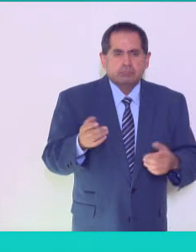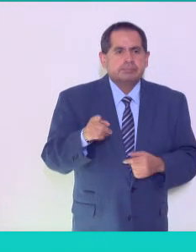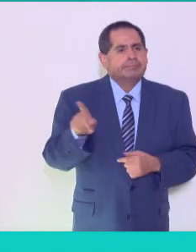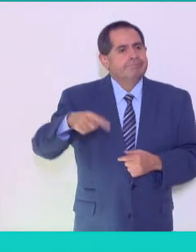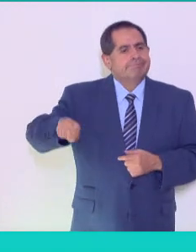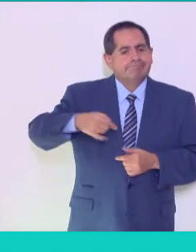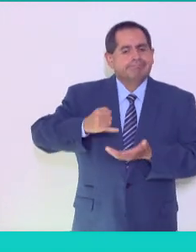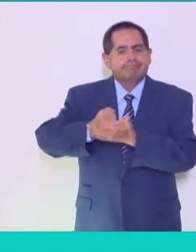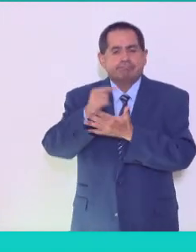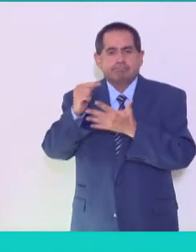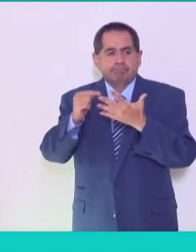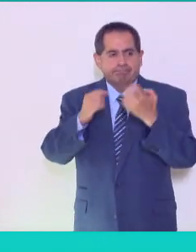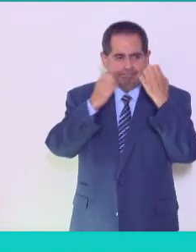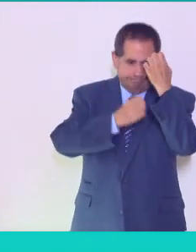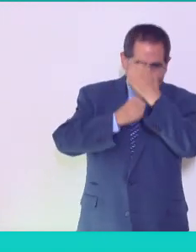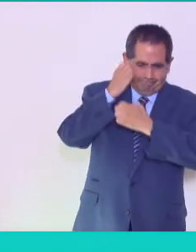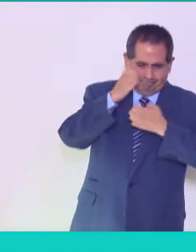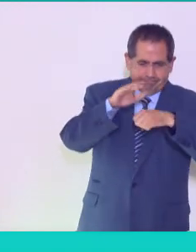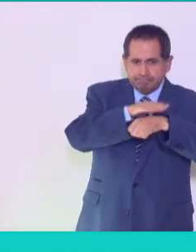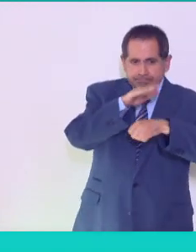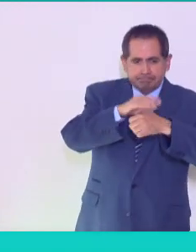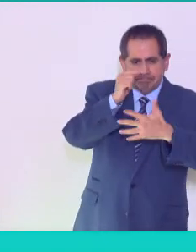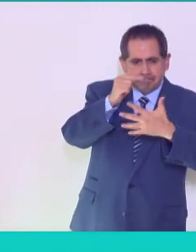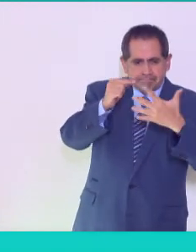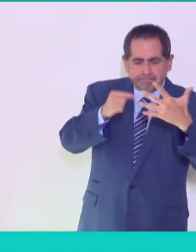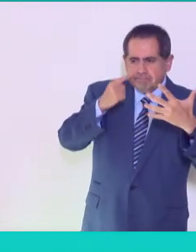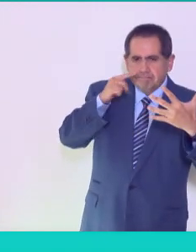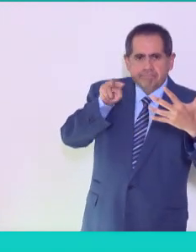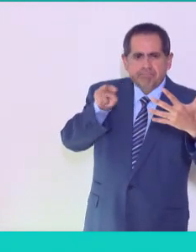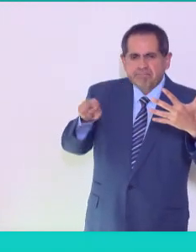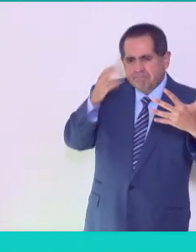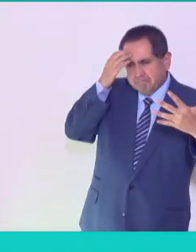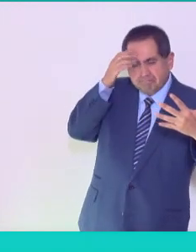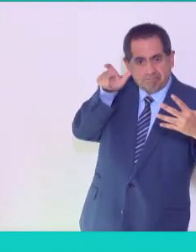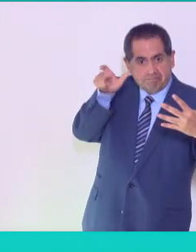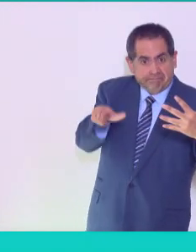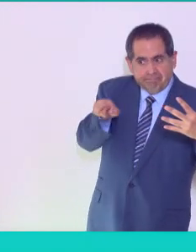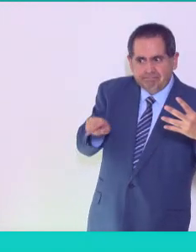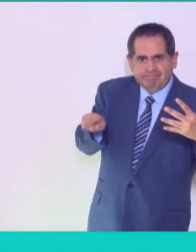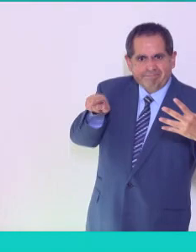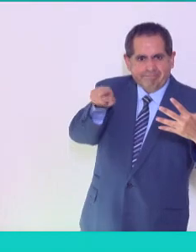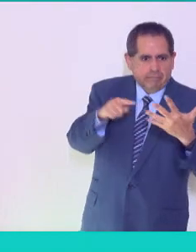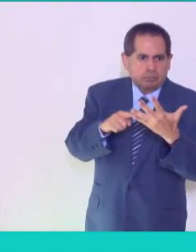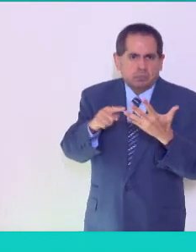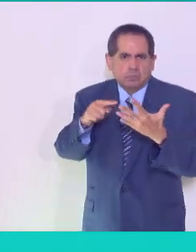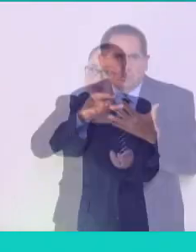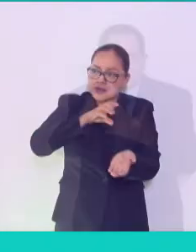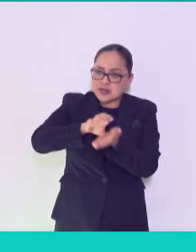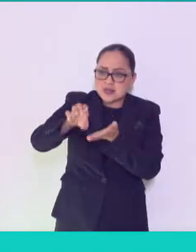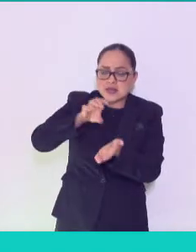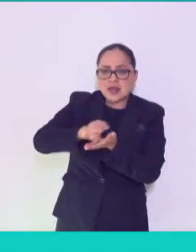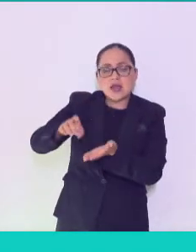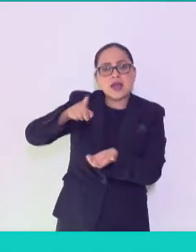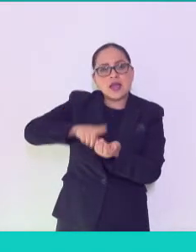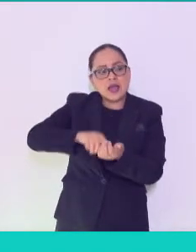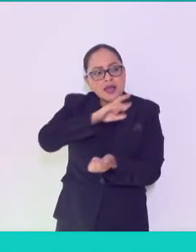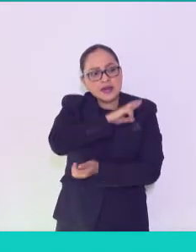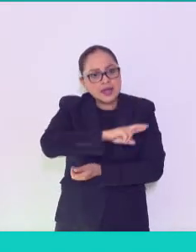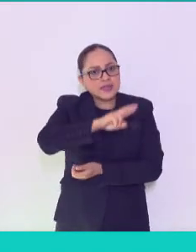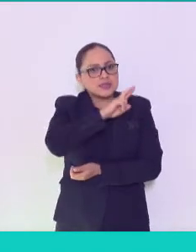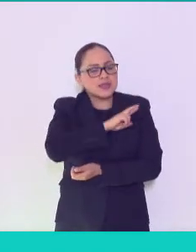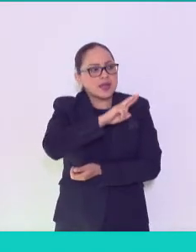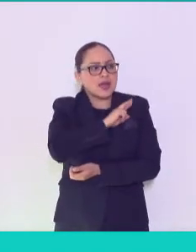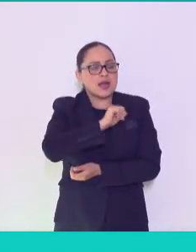presidente se hizo notar que si bien el particular no limitó a un periodo determinado los montos y fechas de los depósitos su requerimiento